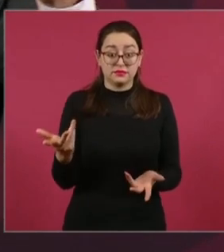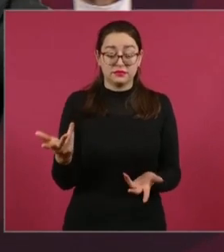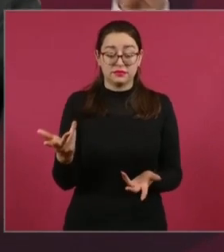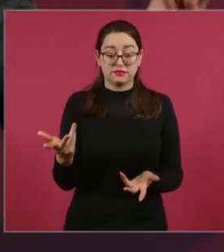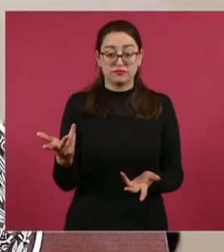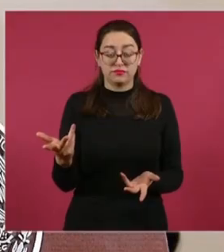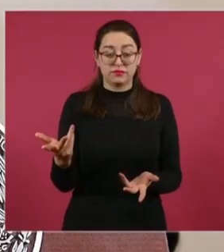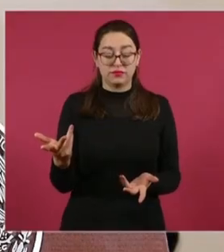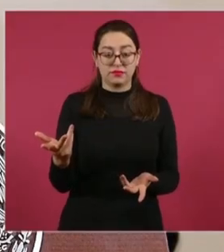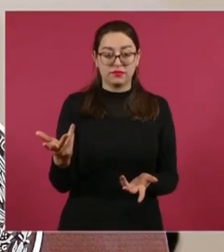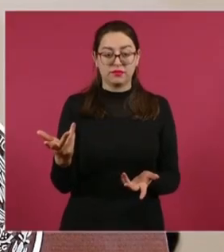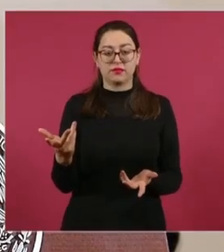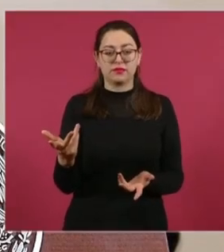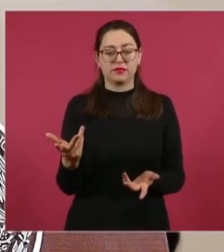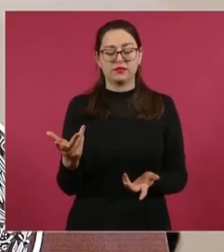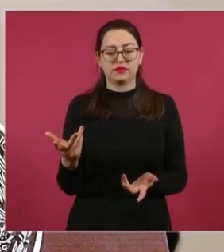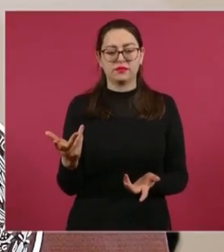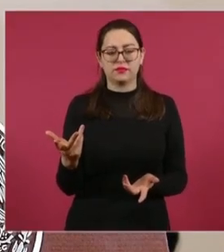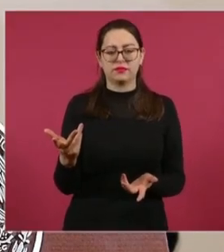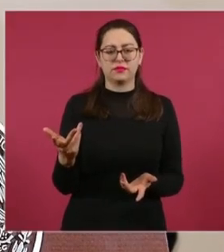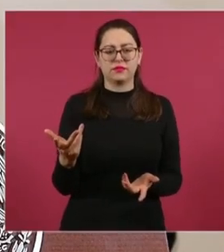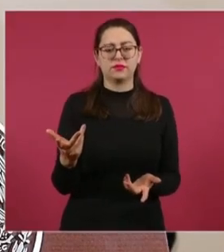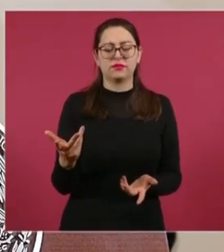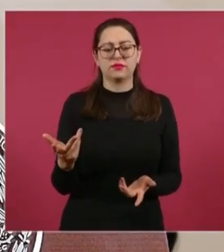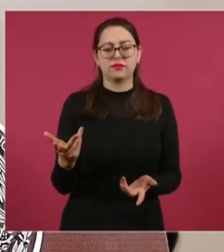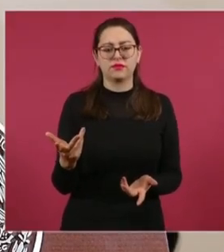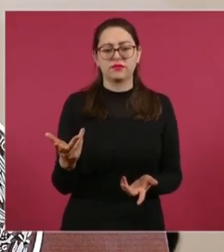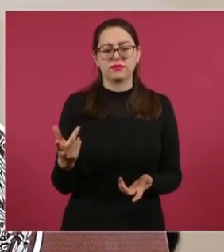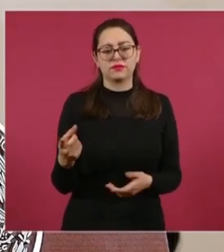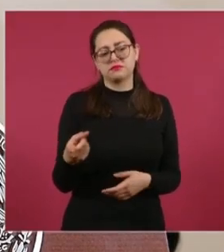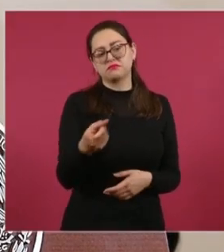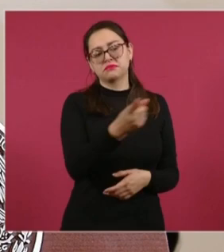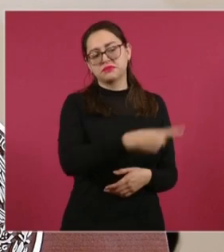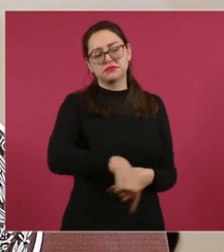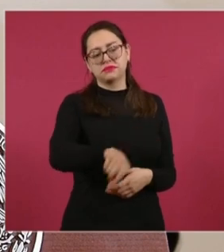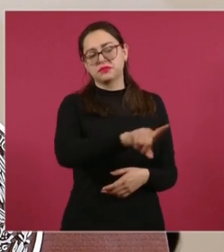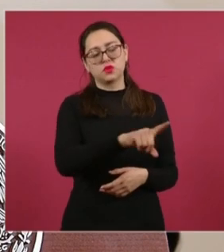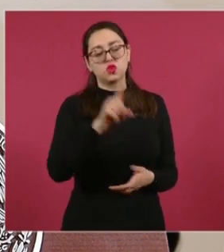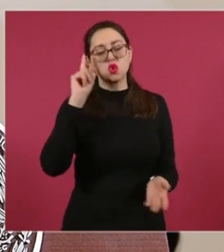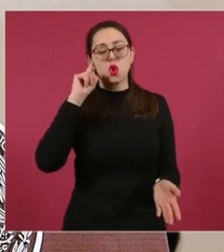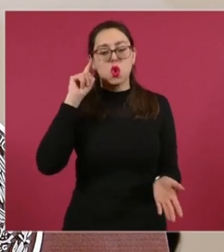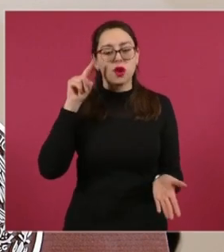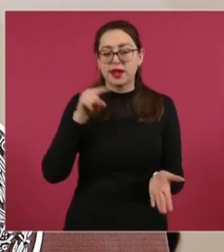No lo van a creer mis adversarios, porque